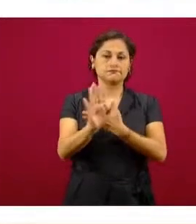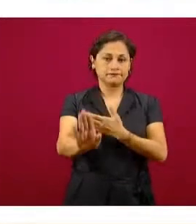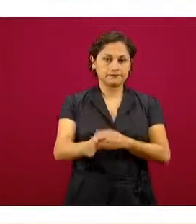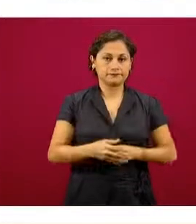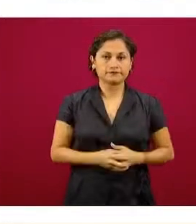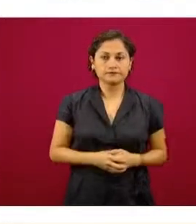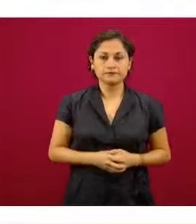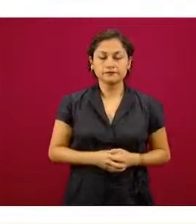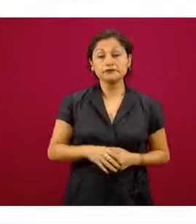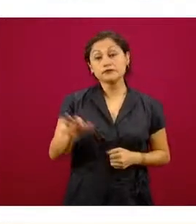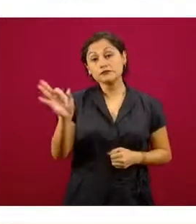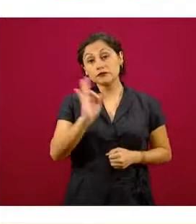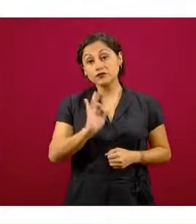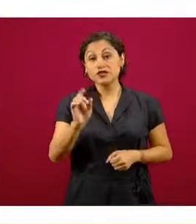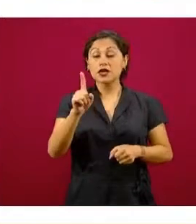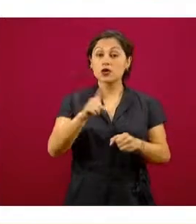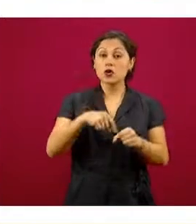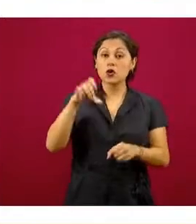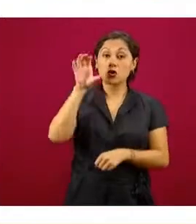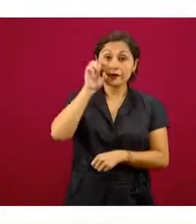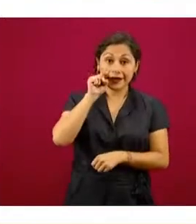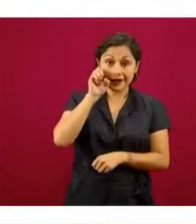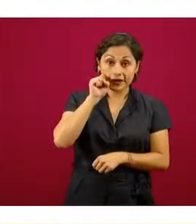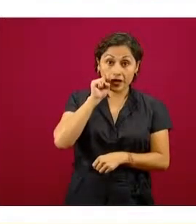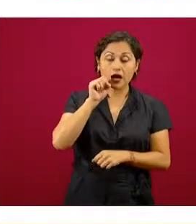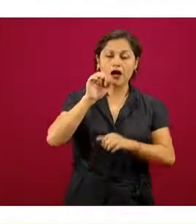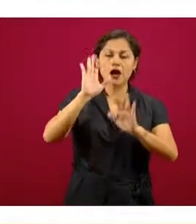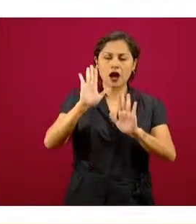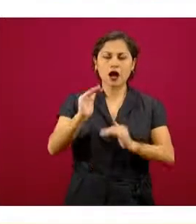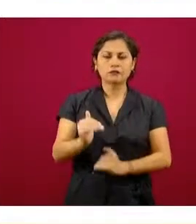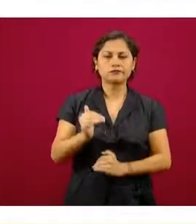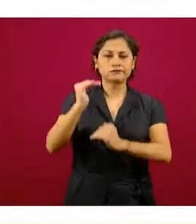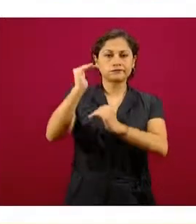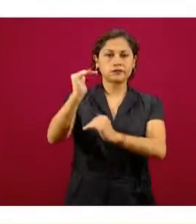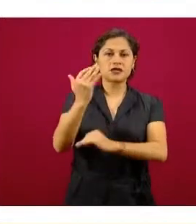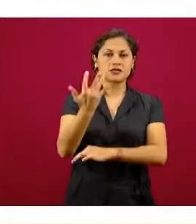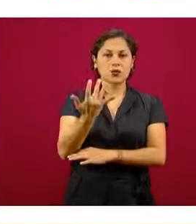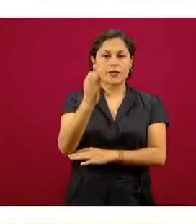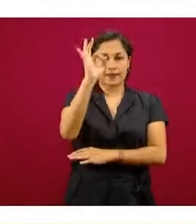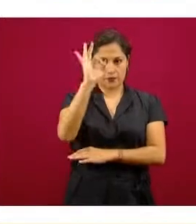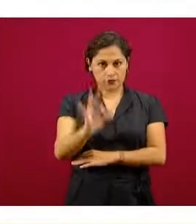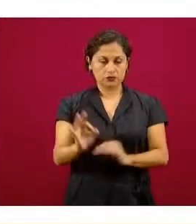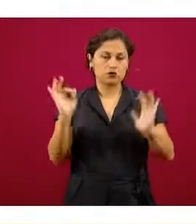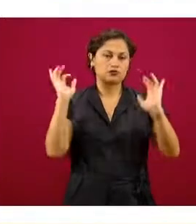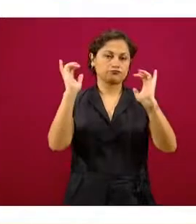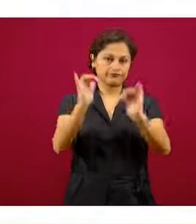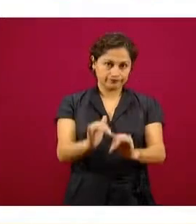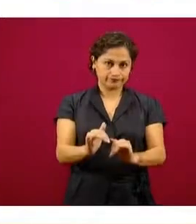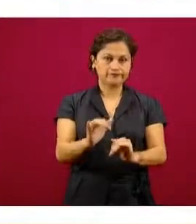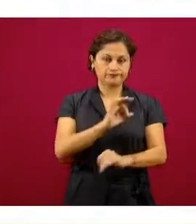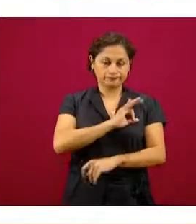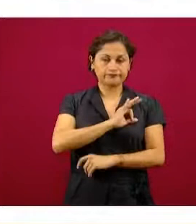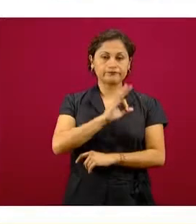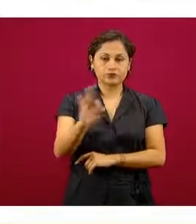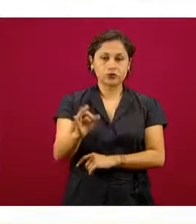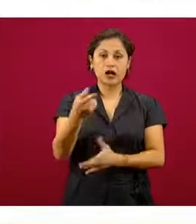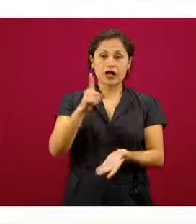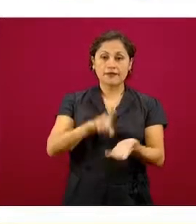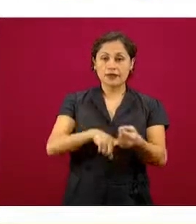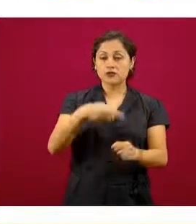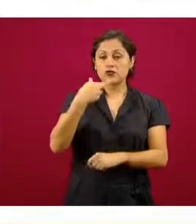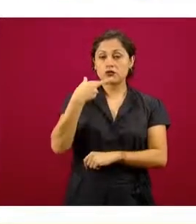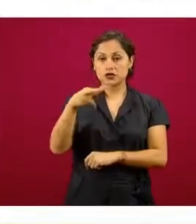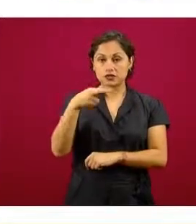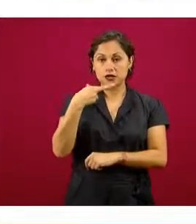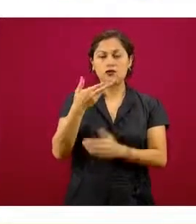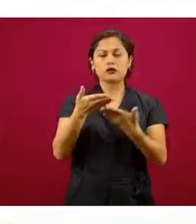ya en un naranja, esta ocupación puede subir a un 50%, igual para sus restaurantes ya pueden abrir, pero hacerlo también